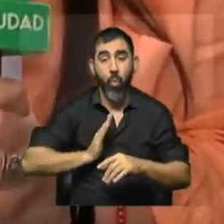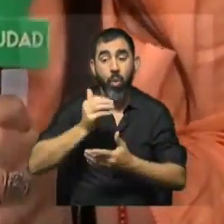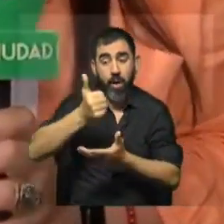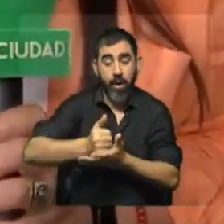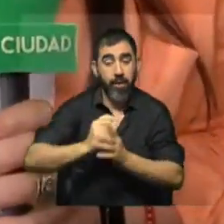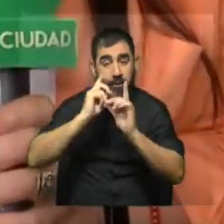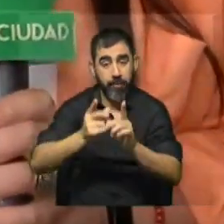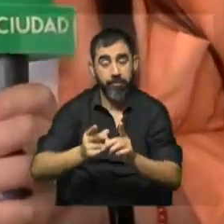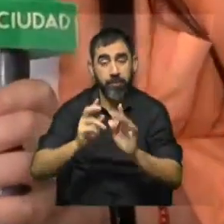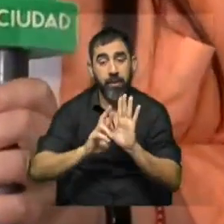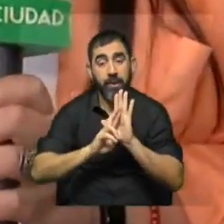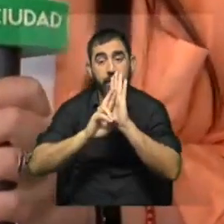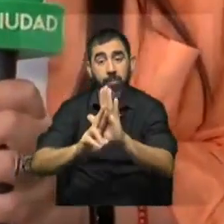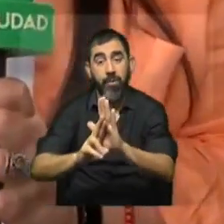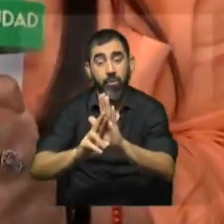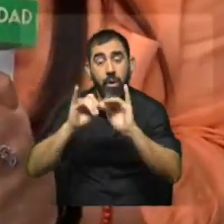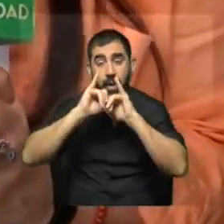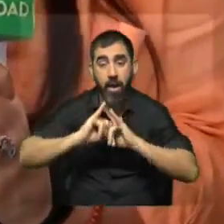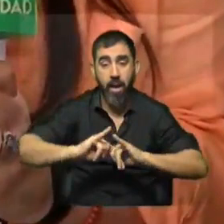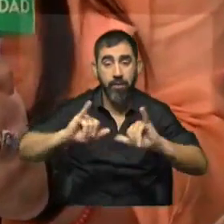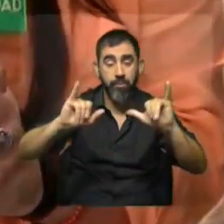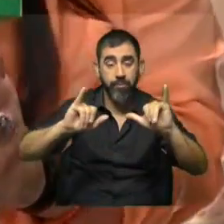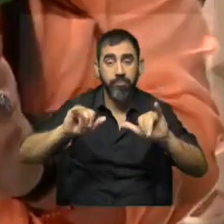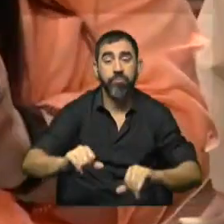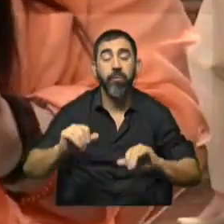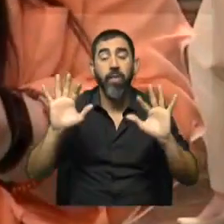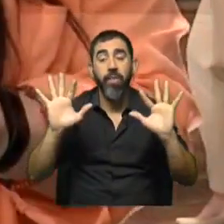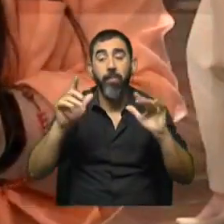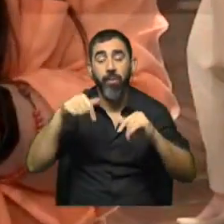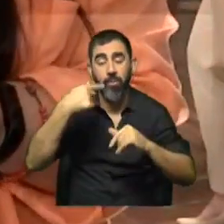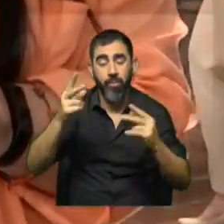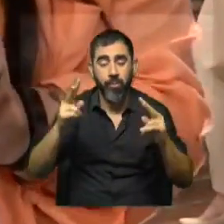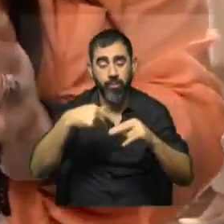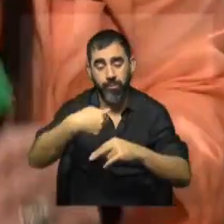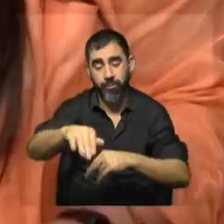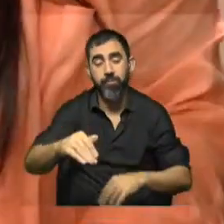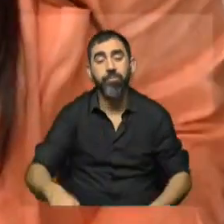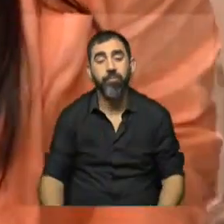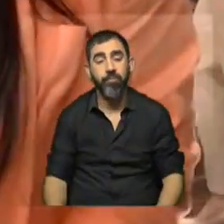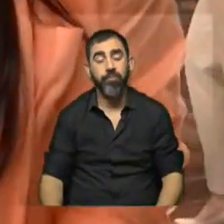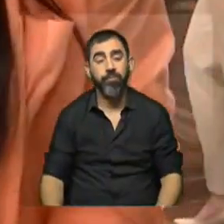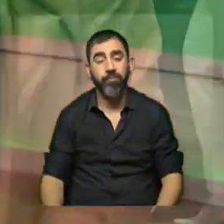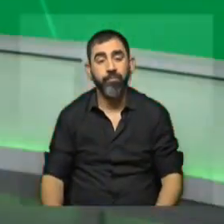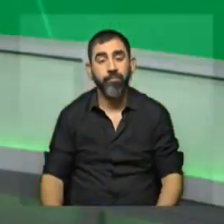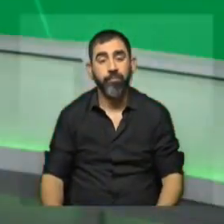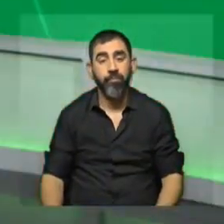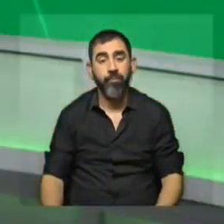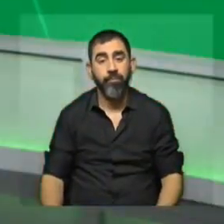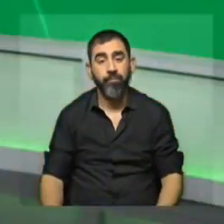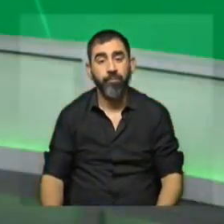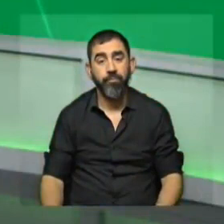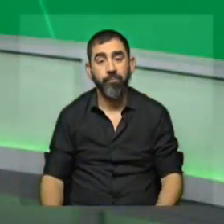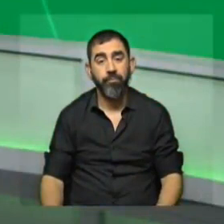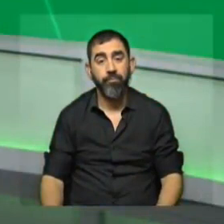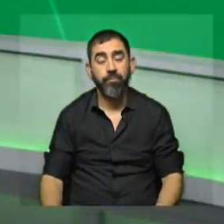aquí representando entonces lo que es el lanzamiento de la campaña. Nosotros nos despedimos, continúan ustedes de esto. Muchas gracias, Natalia. Entre tanto,